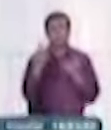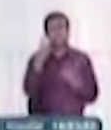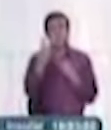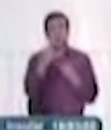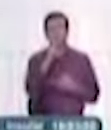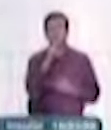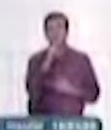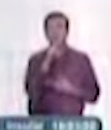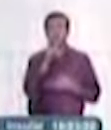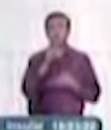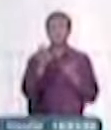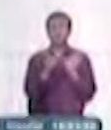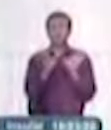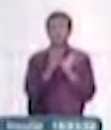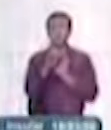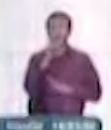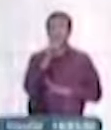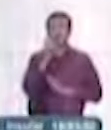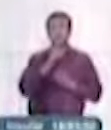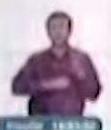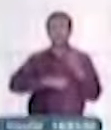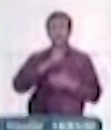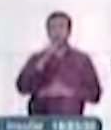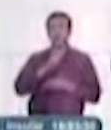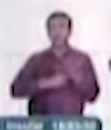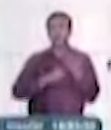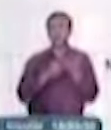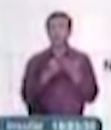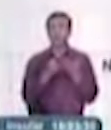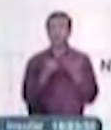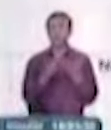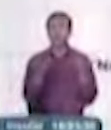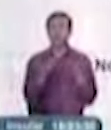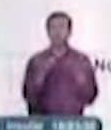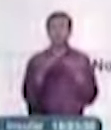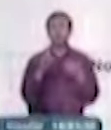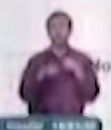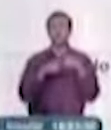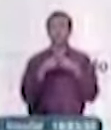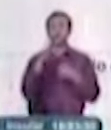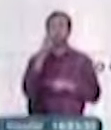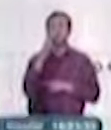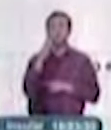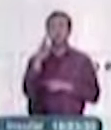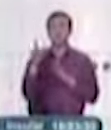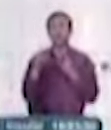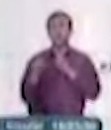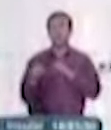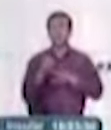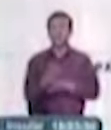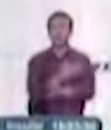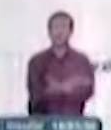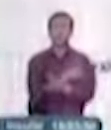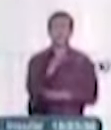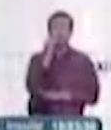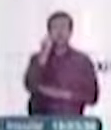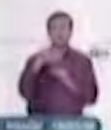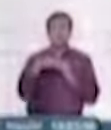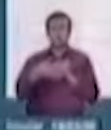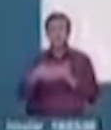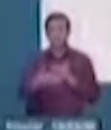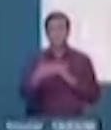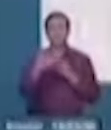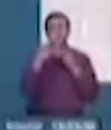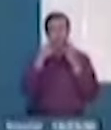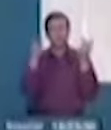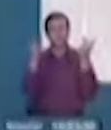evidencia este certificado emitido por el CERCOP. Tejada habilitó su RUP el 17 de mayo anterior, es decir, 20 días después de